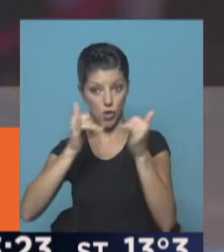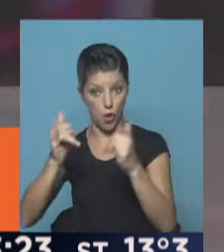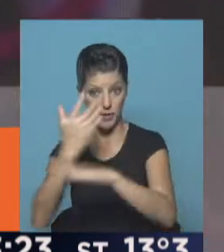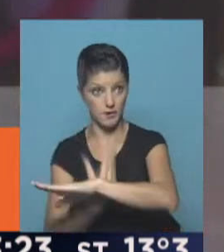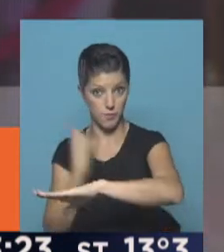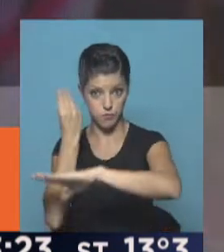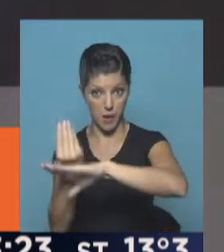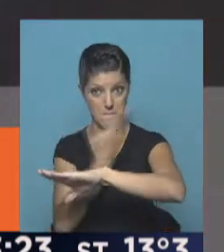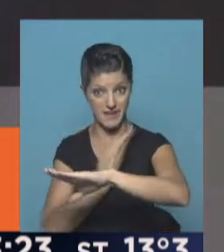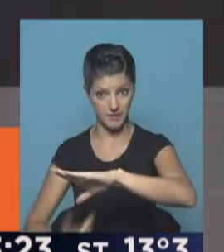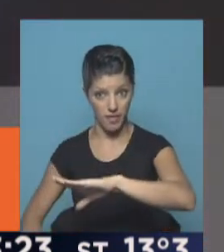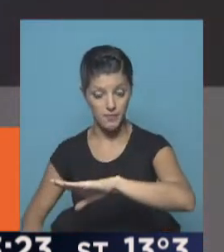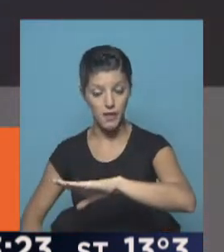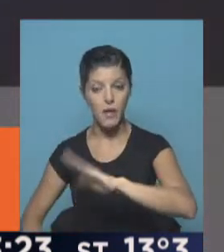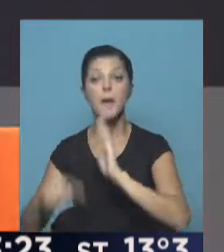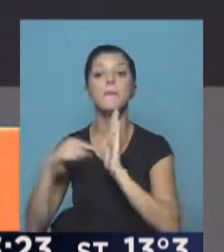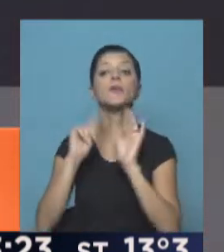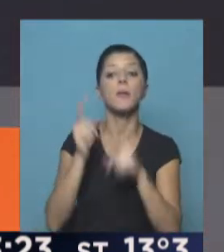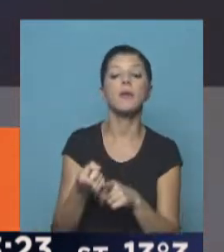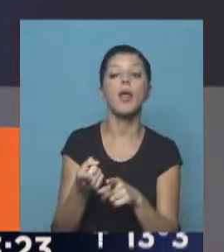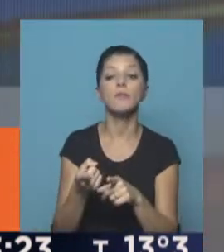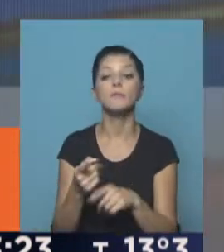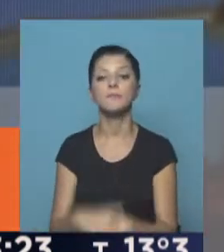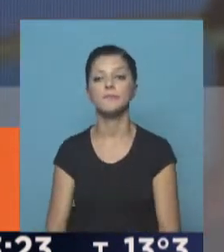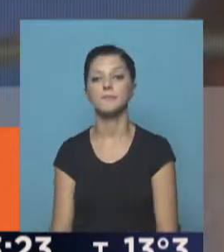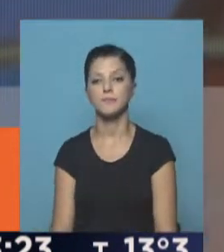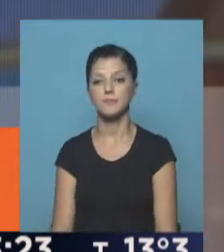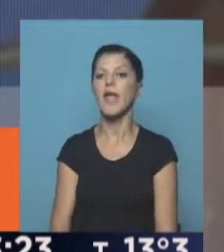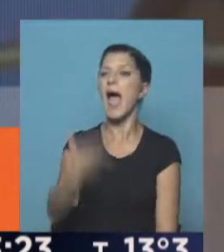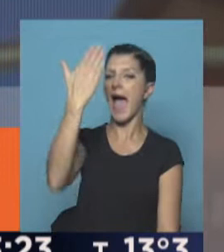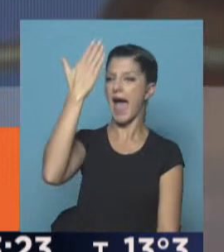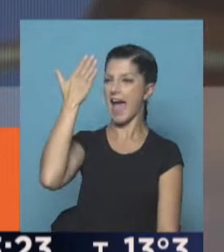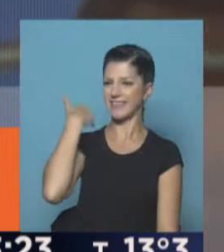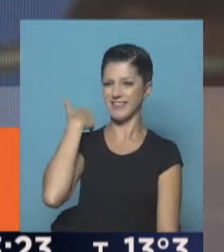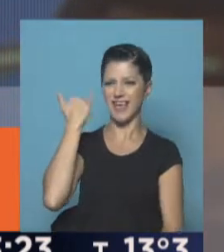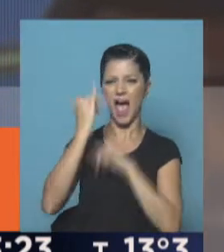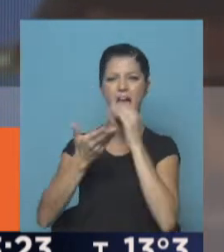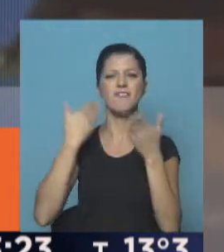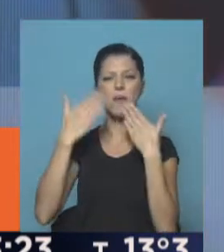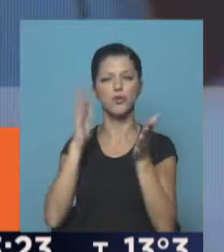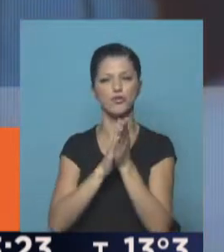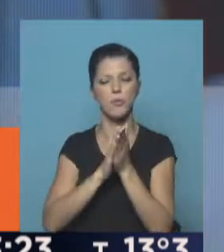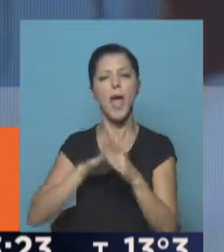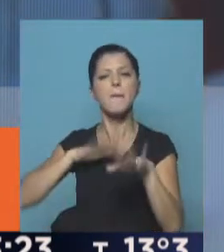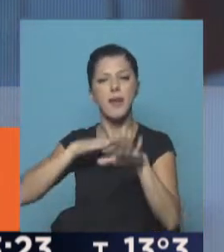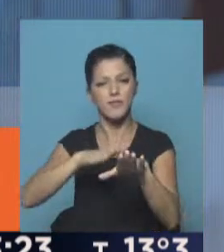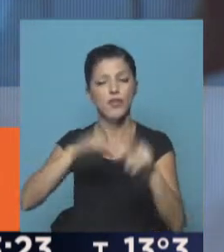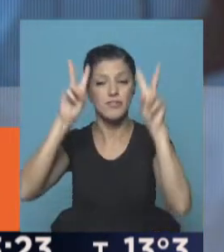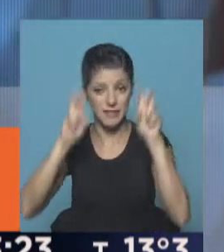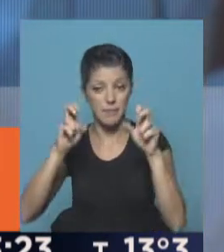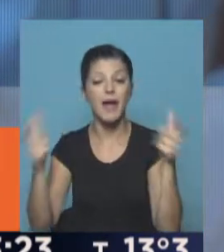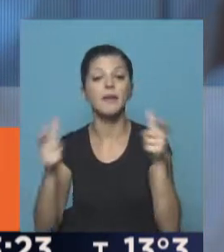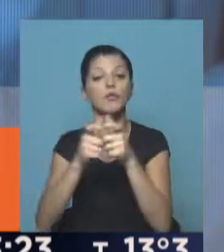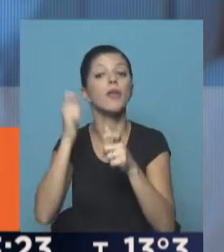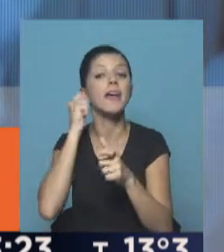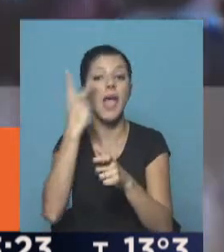del gobierno en Francia y, por otro lado, en el bloque anterior estuvimos hablando de las manifestaciones con el G20. Estamos viendo lo que van a